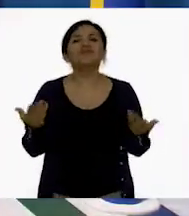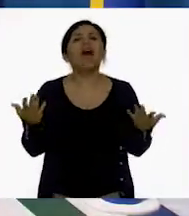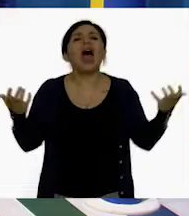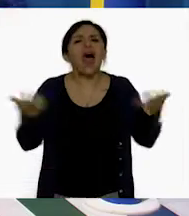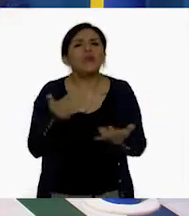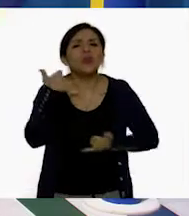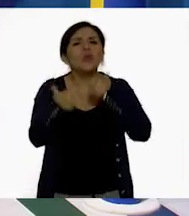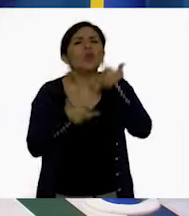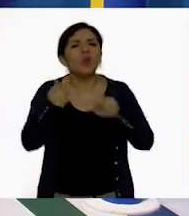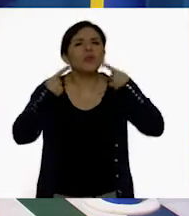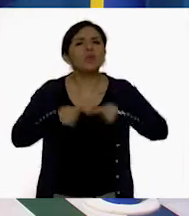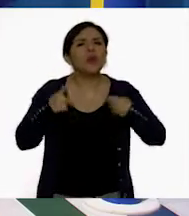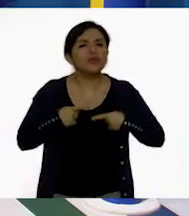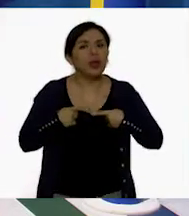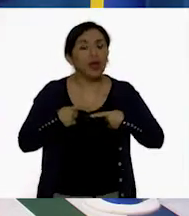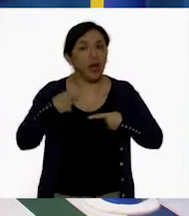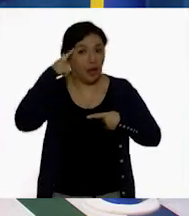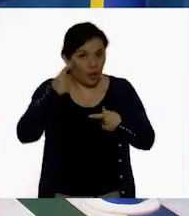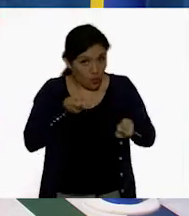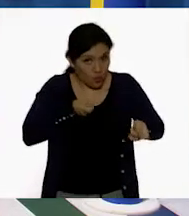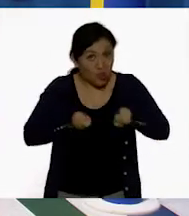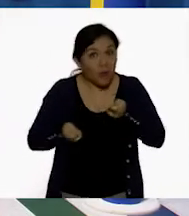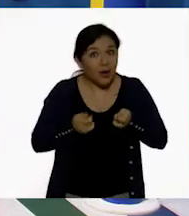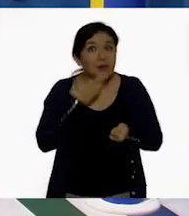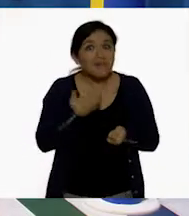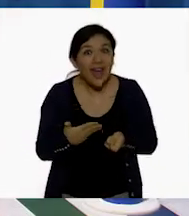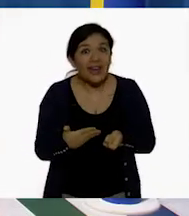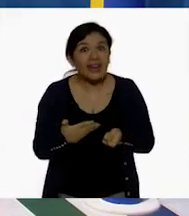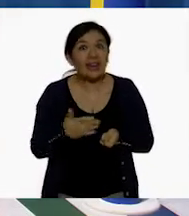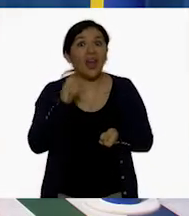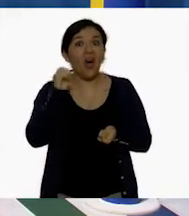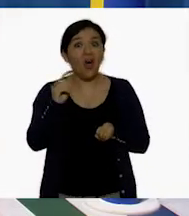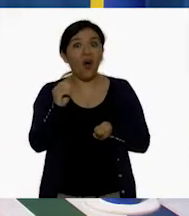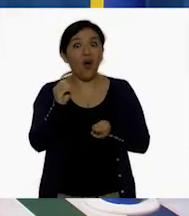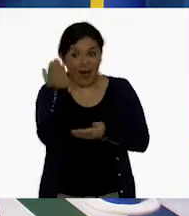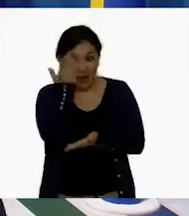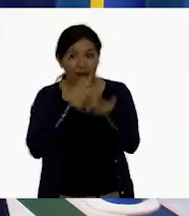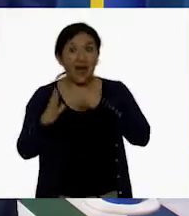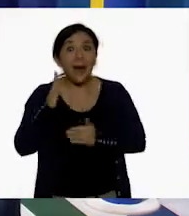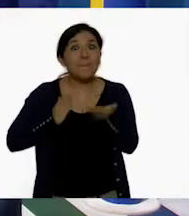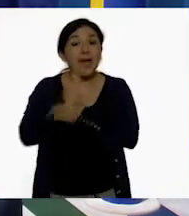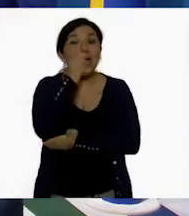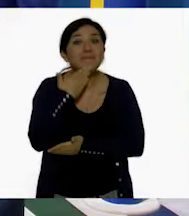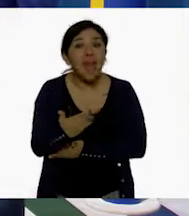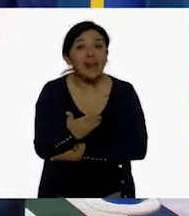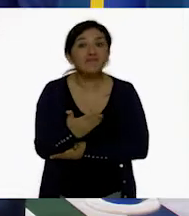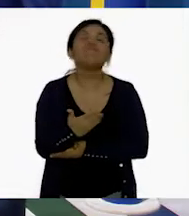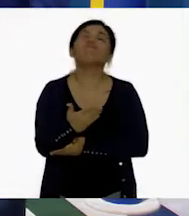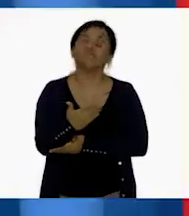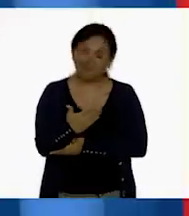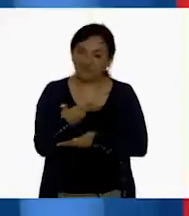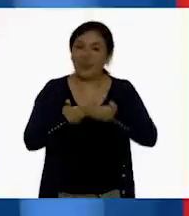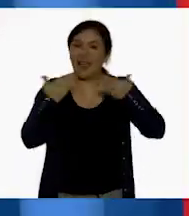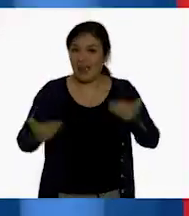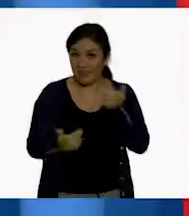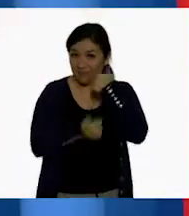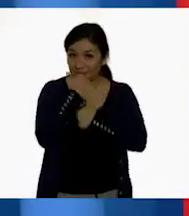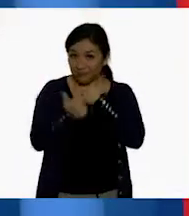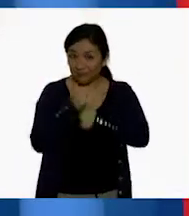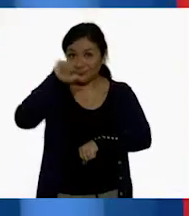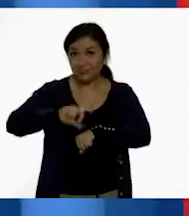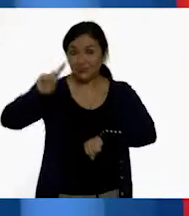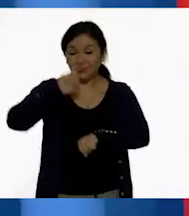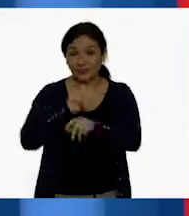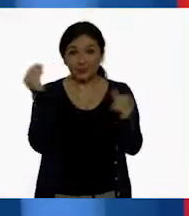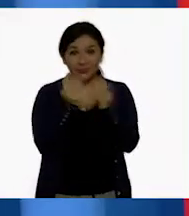jugadores? Pudieron regularse bien, lograron su meta. Como reto de esta